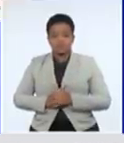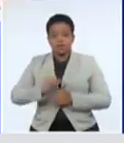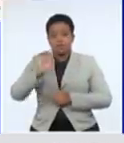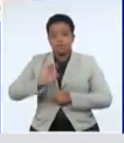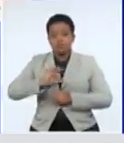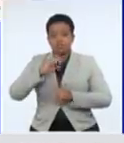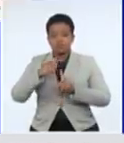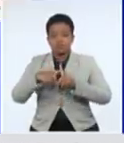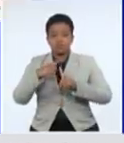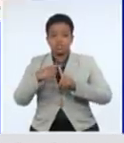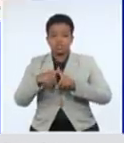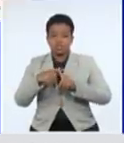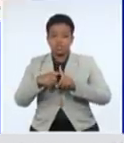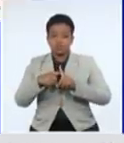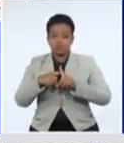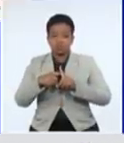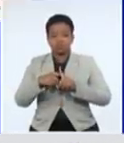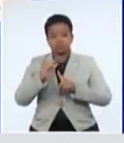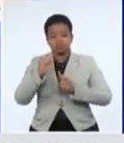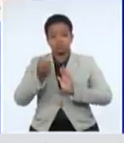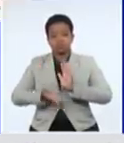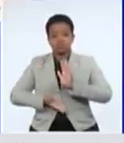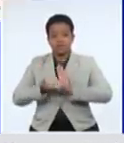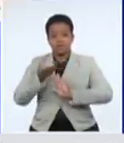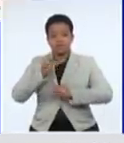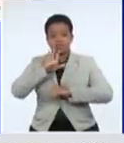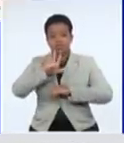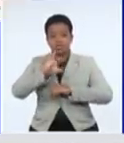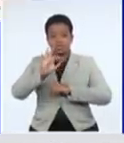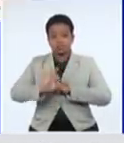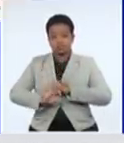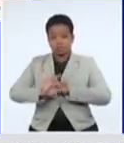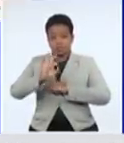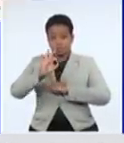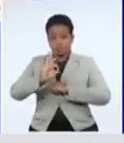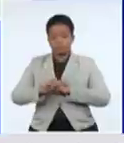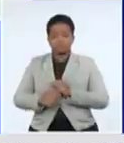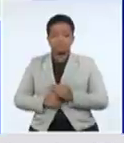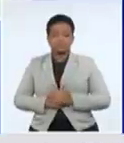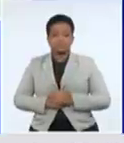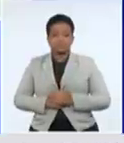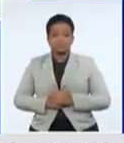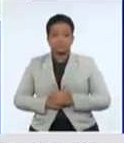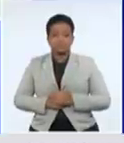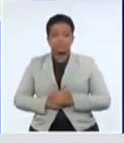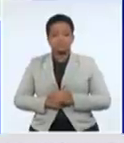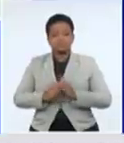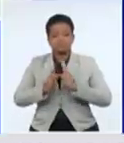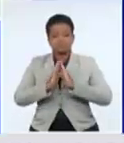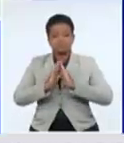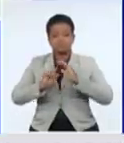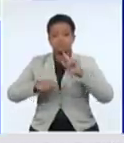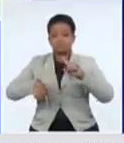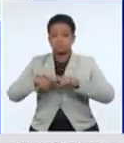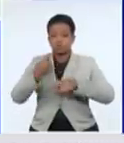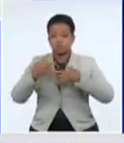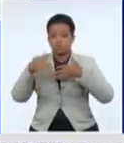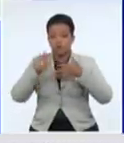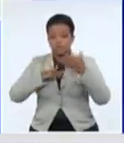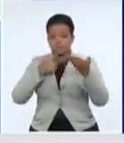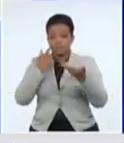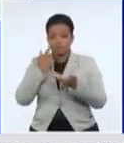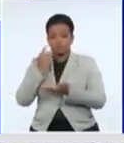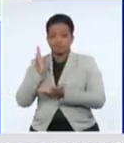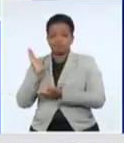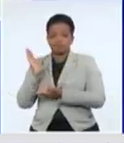analizadas superior al 5%. El próximo gráfico, Javier, me ayuda, dale. 6